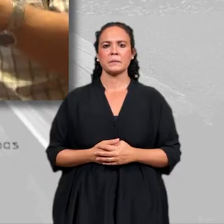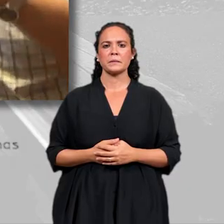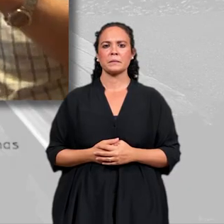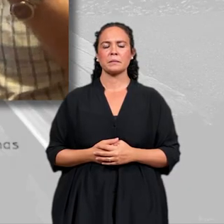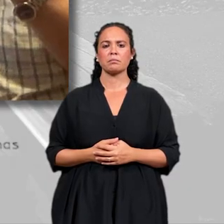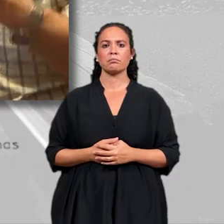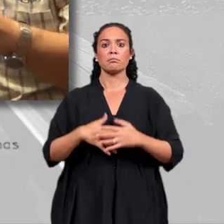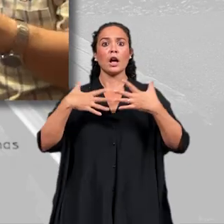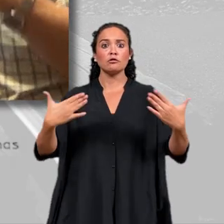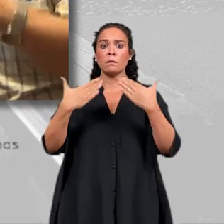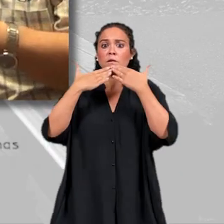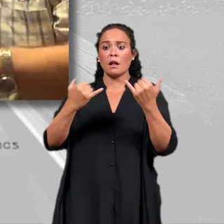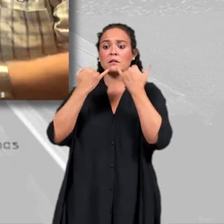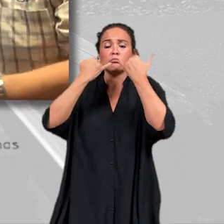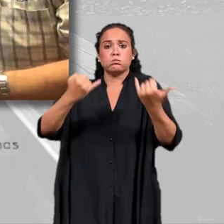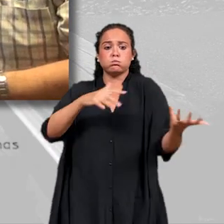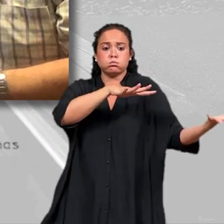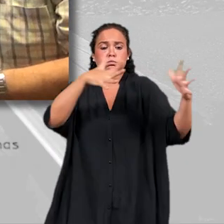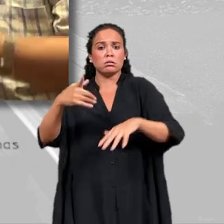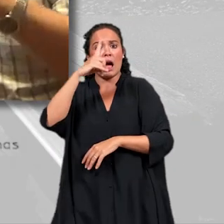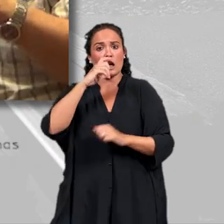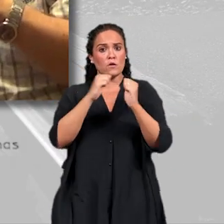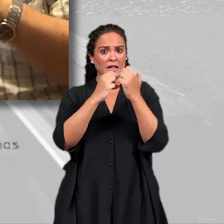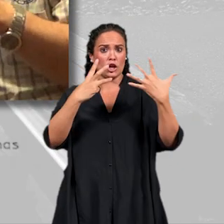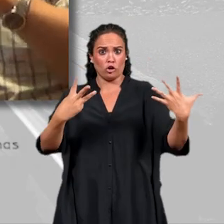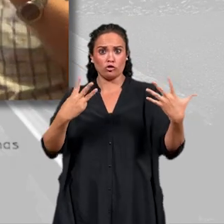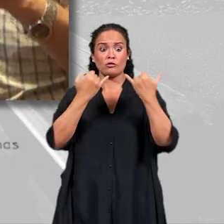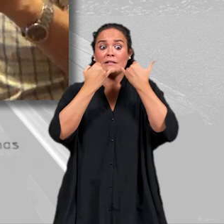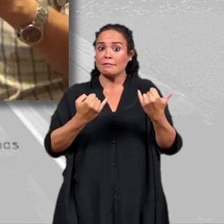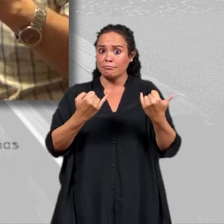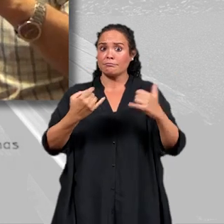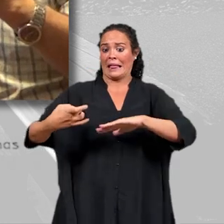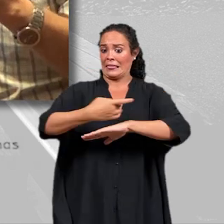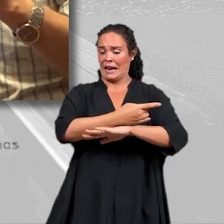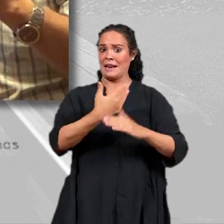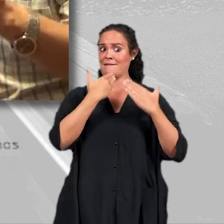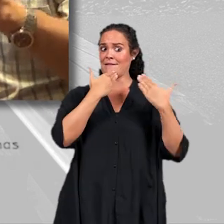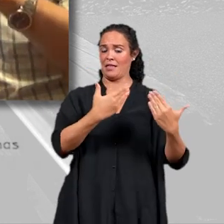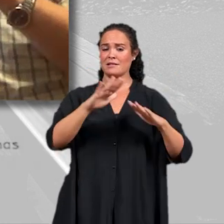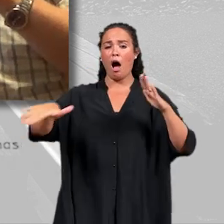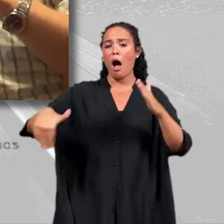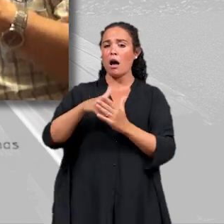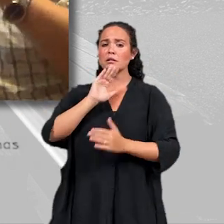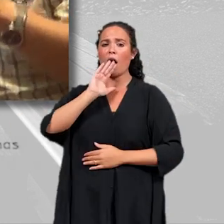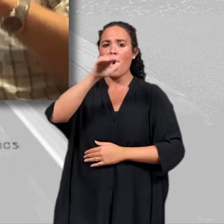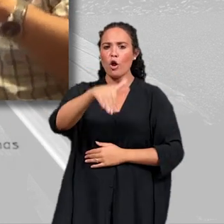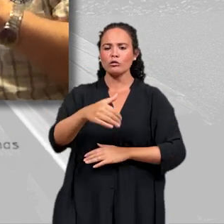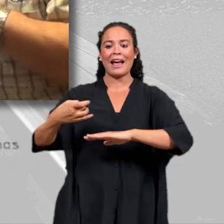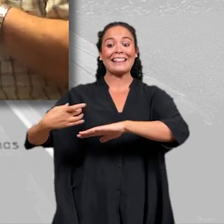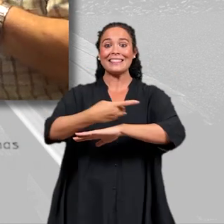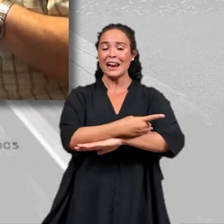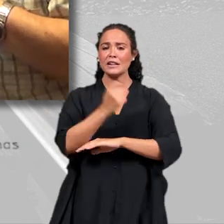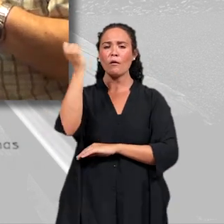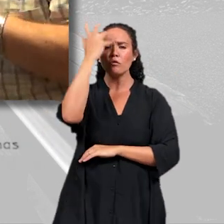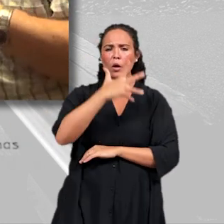Y entonces, con la electrificación, en el año 28, con la electrificación de la línea hasta Algorta, se crearon trenes cada